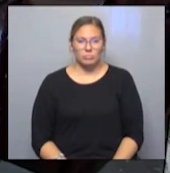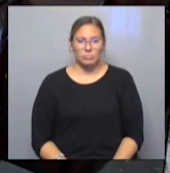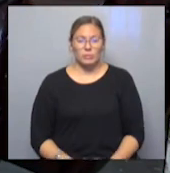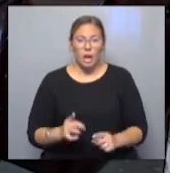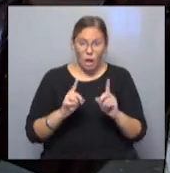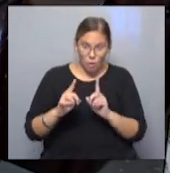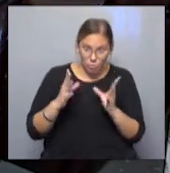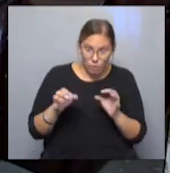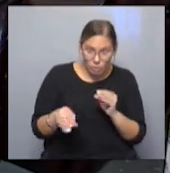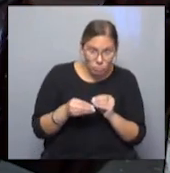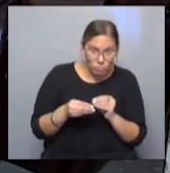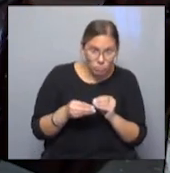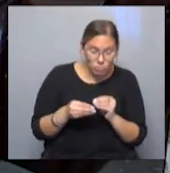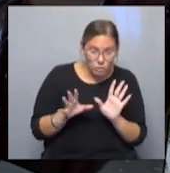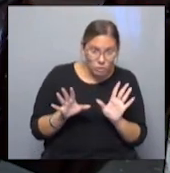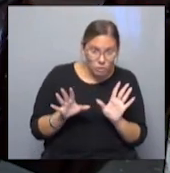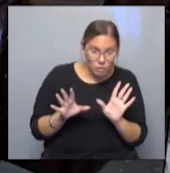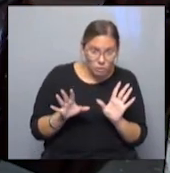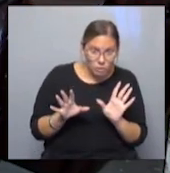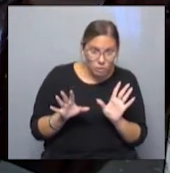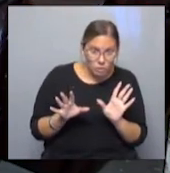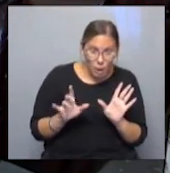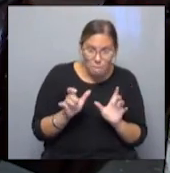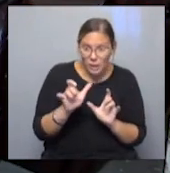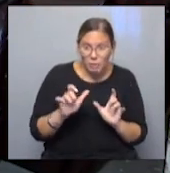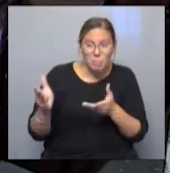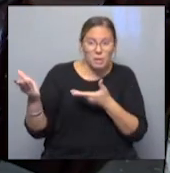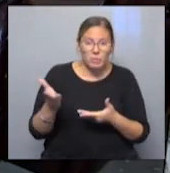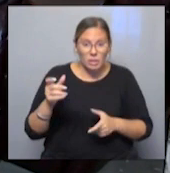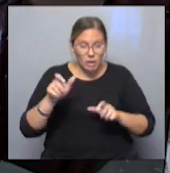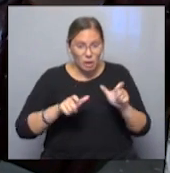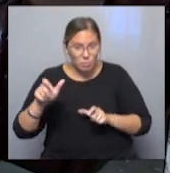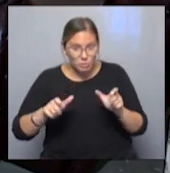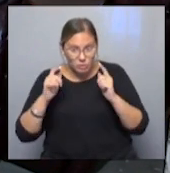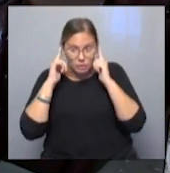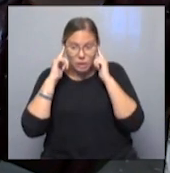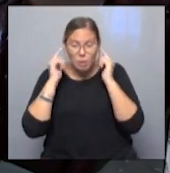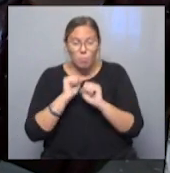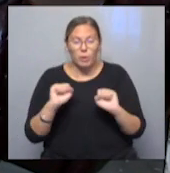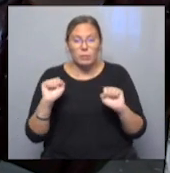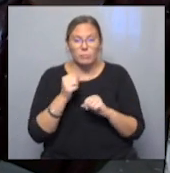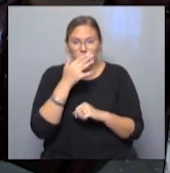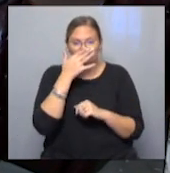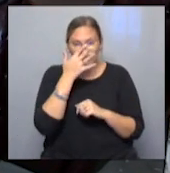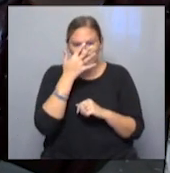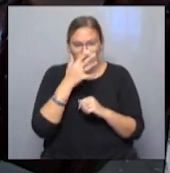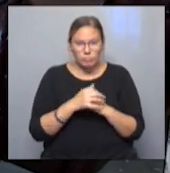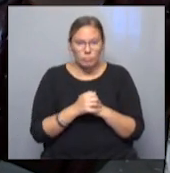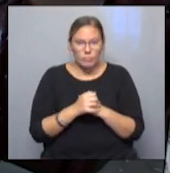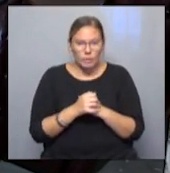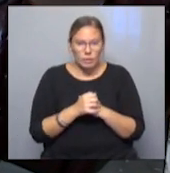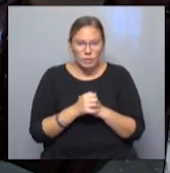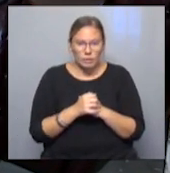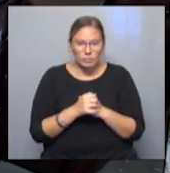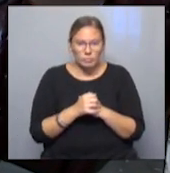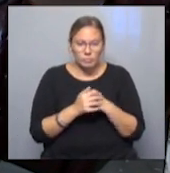Si alguno quiere decir algunas palabritas como para invitar al show, también puede. Si querés